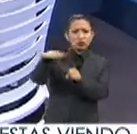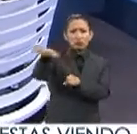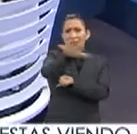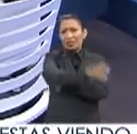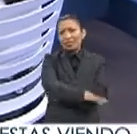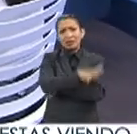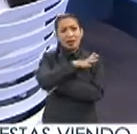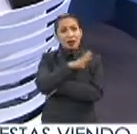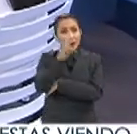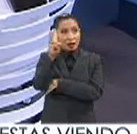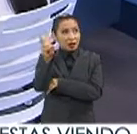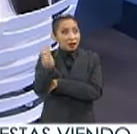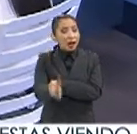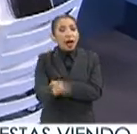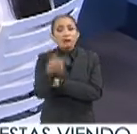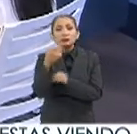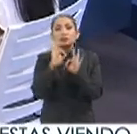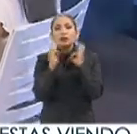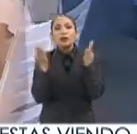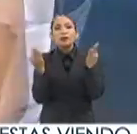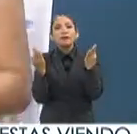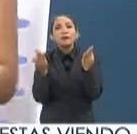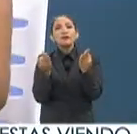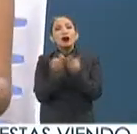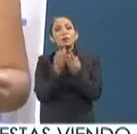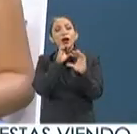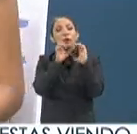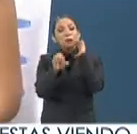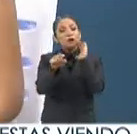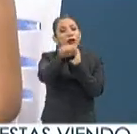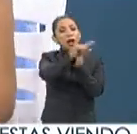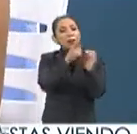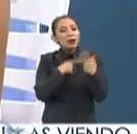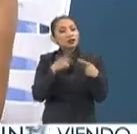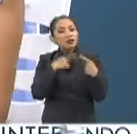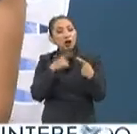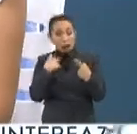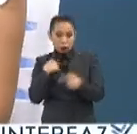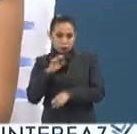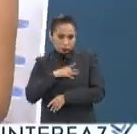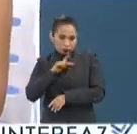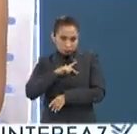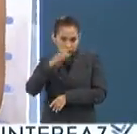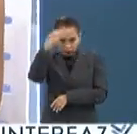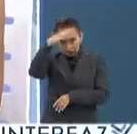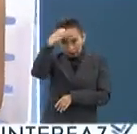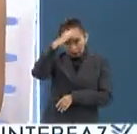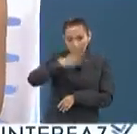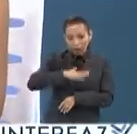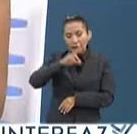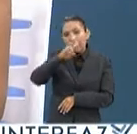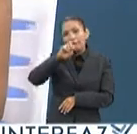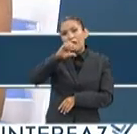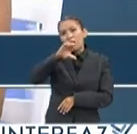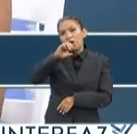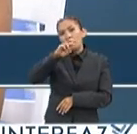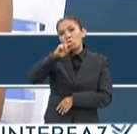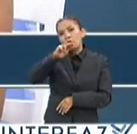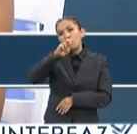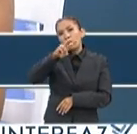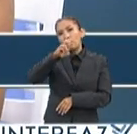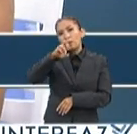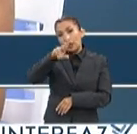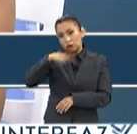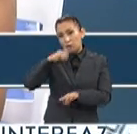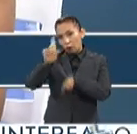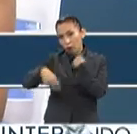es prácticamente pues la forma de comunicarte con todo el mundo. En mi experiencia en Vancouver, tuve la oportunidad